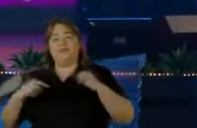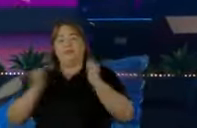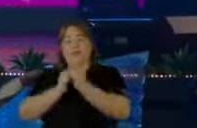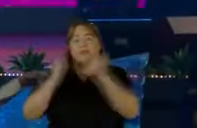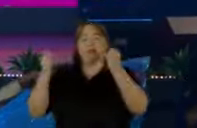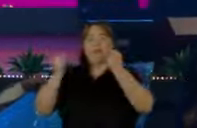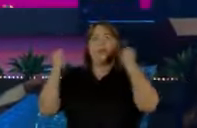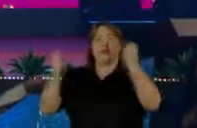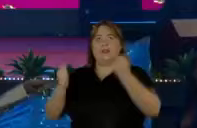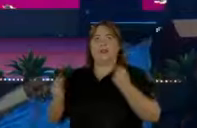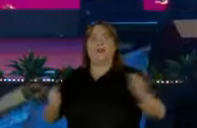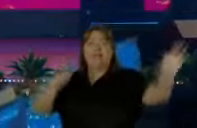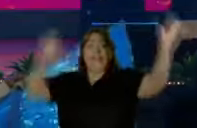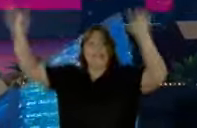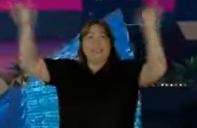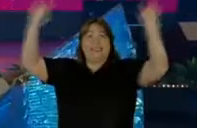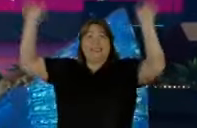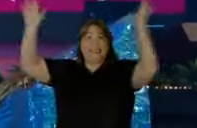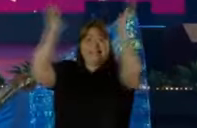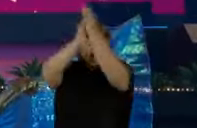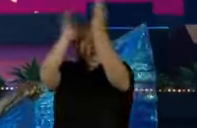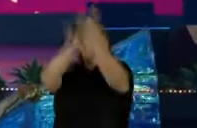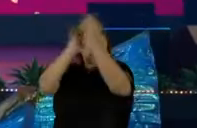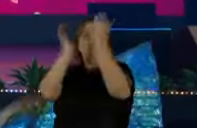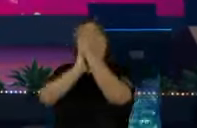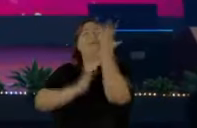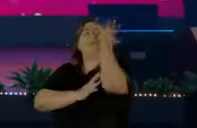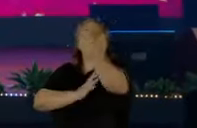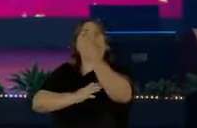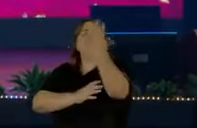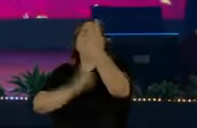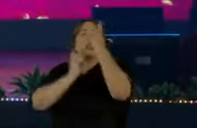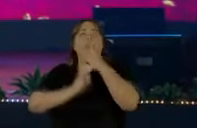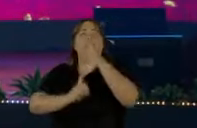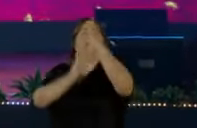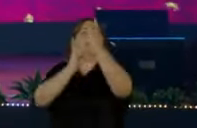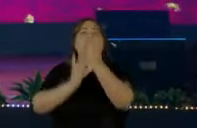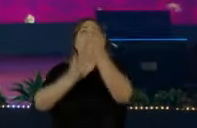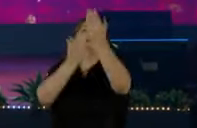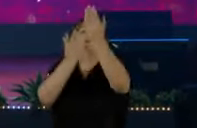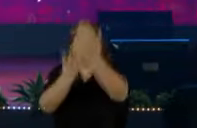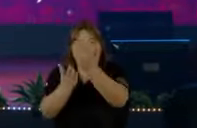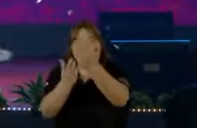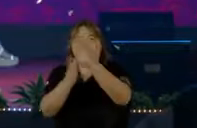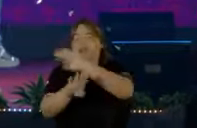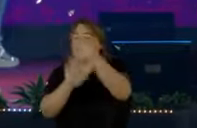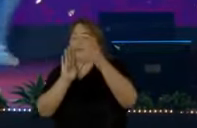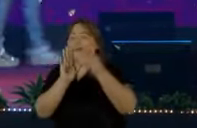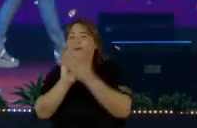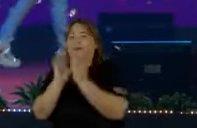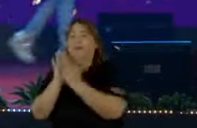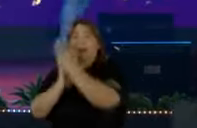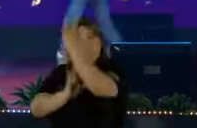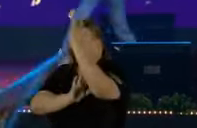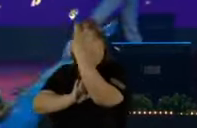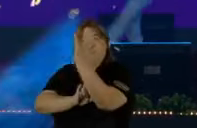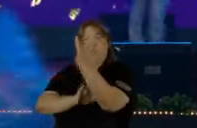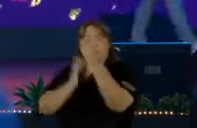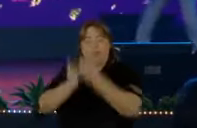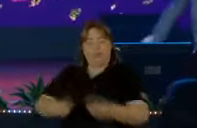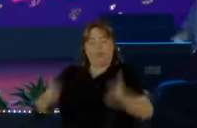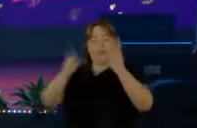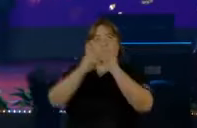Levante esas manos, salte y aplauda al Señor. Él es digno. Él es digno de gloria. Él es digno